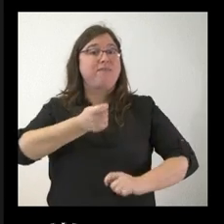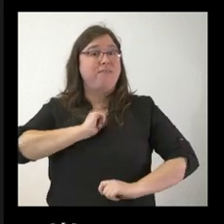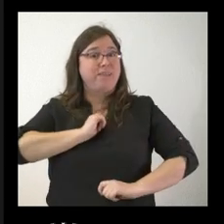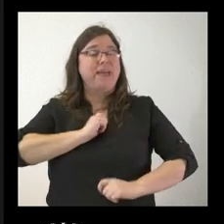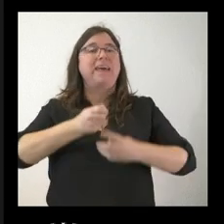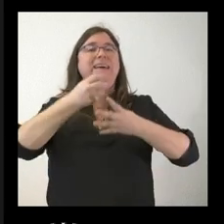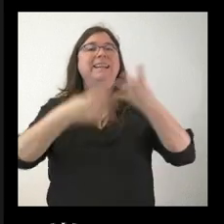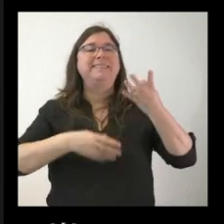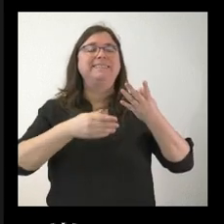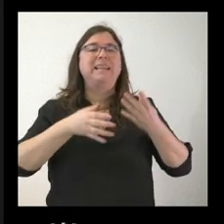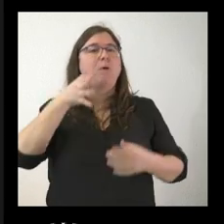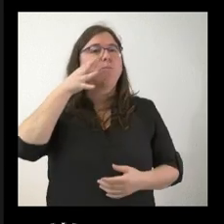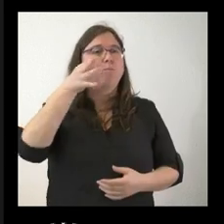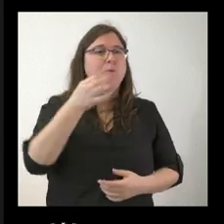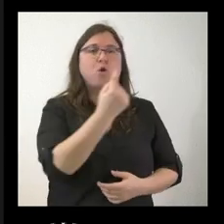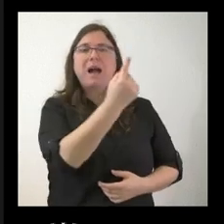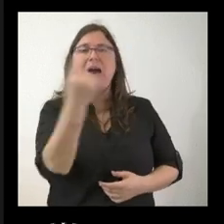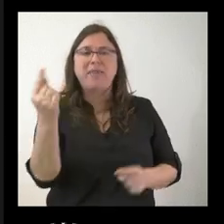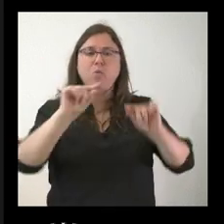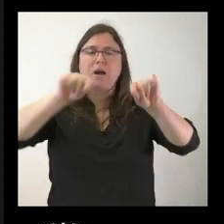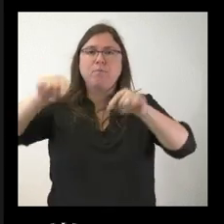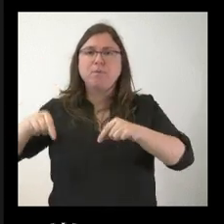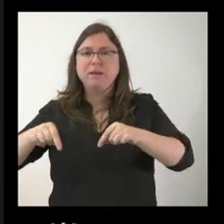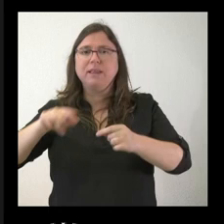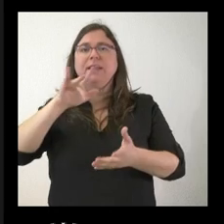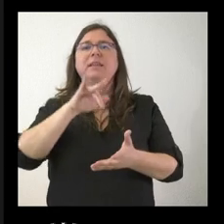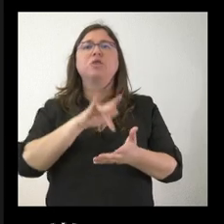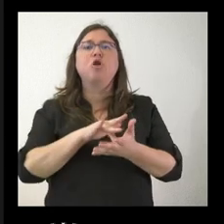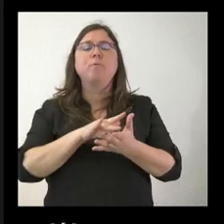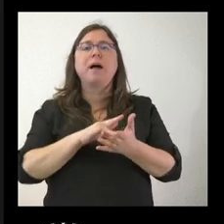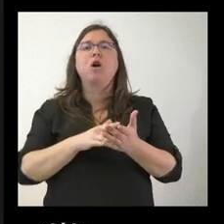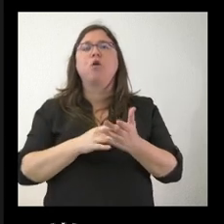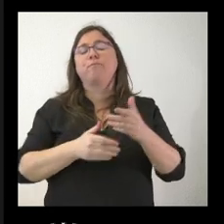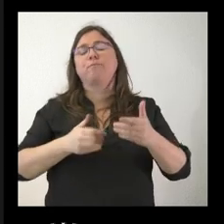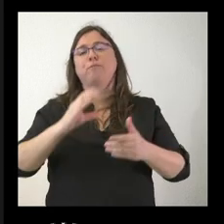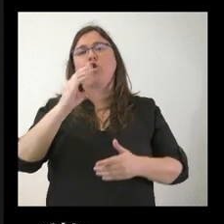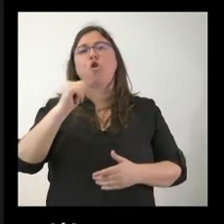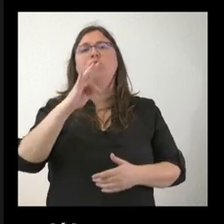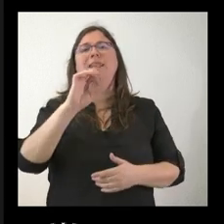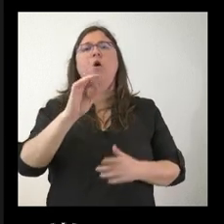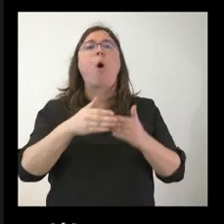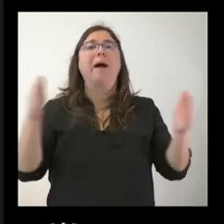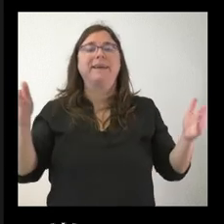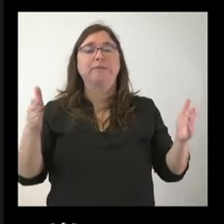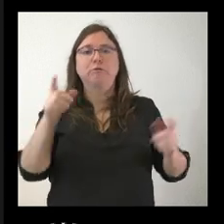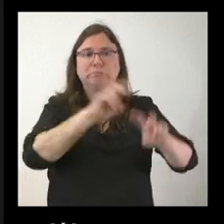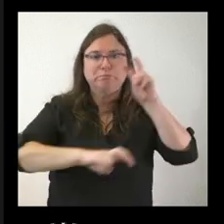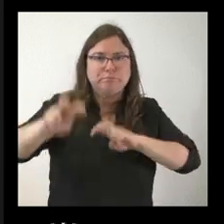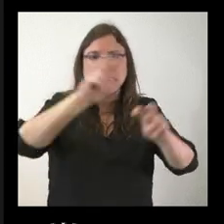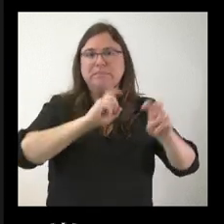lista de los municipios de cada provincia que están en régimen de consejo abierto porque no es fácil de encontrar la verdad muchas